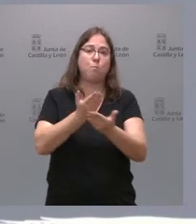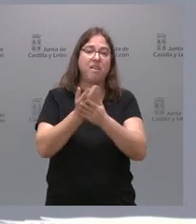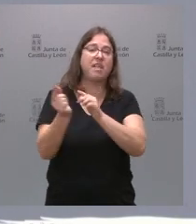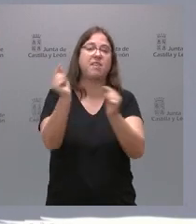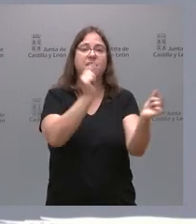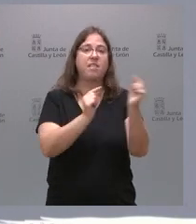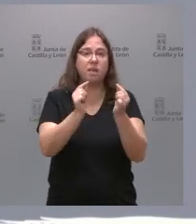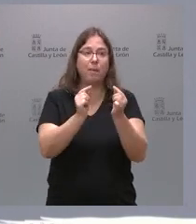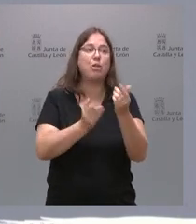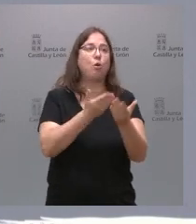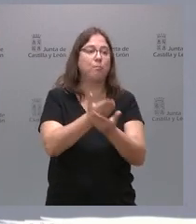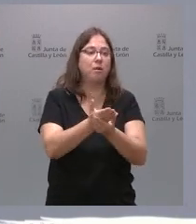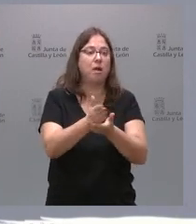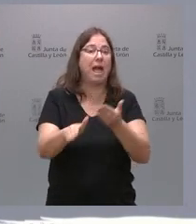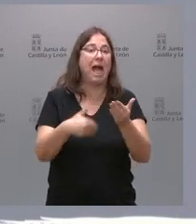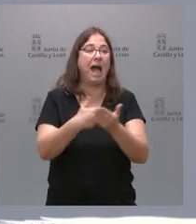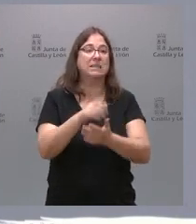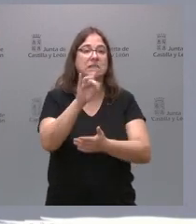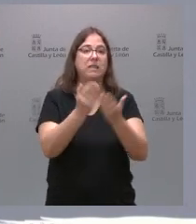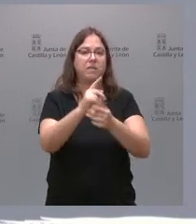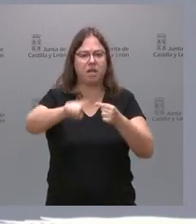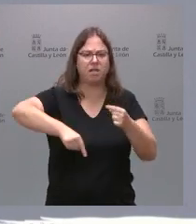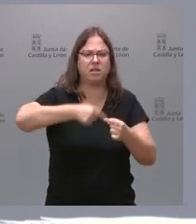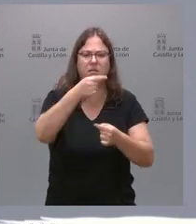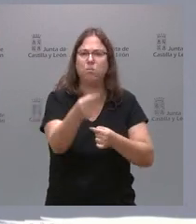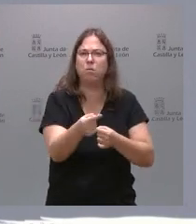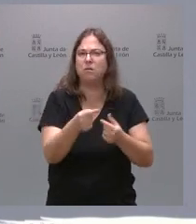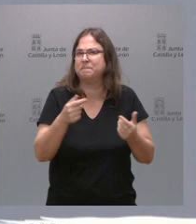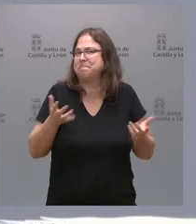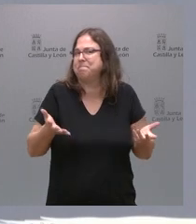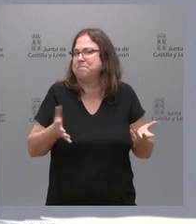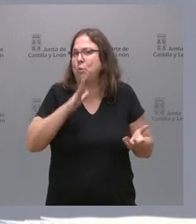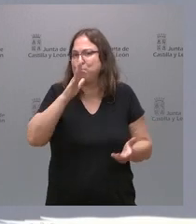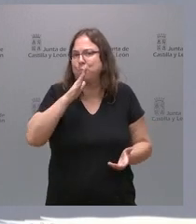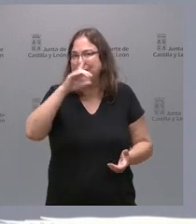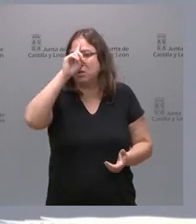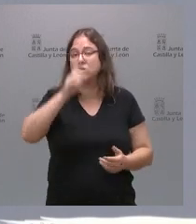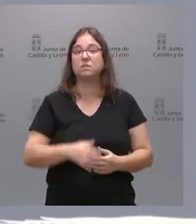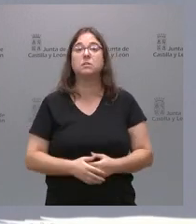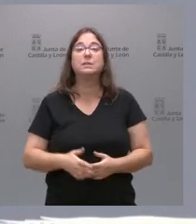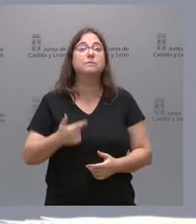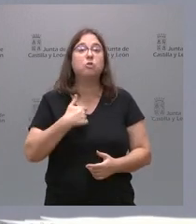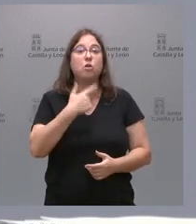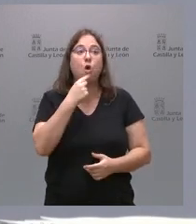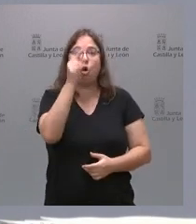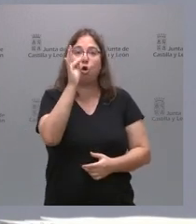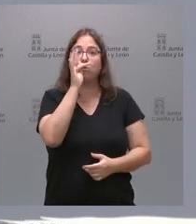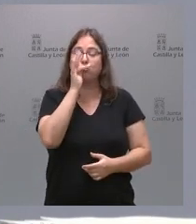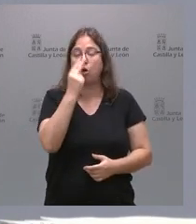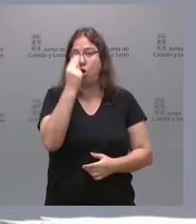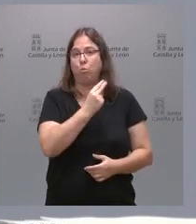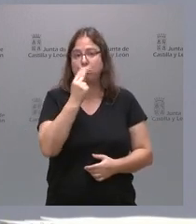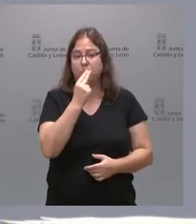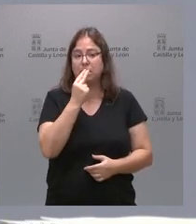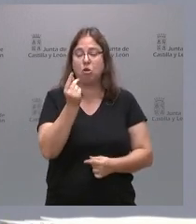debate pero no hacerlo hasta 15 días después no sé cuál es la motivación pues ya les digo que él se comprometió a pedir este debate